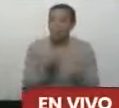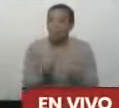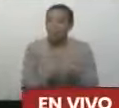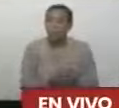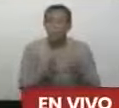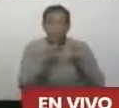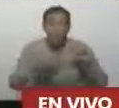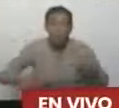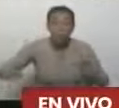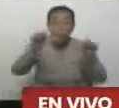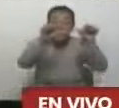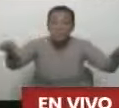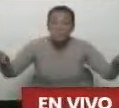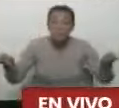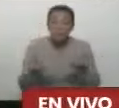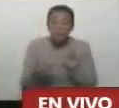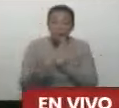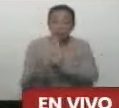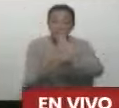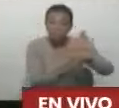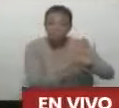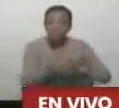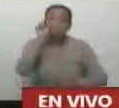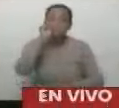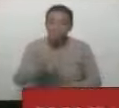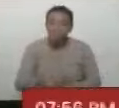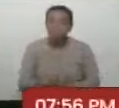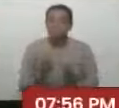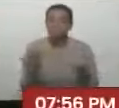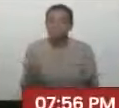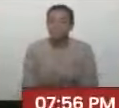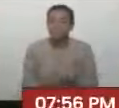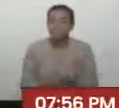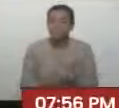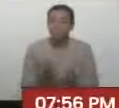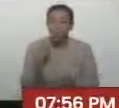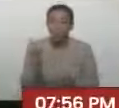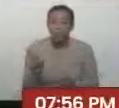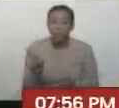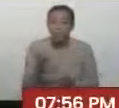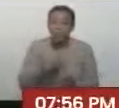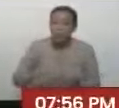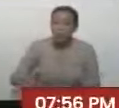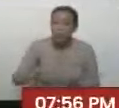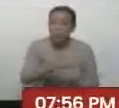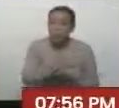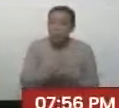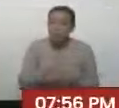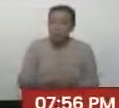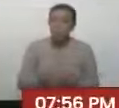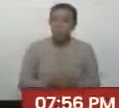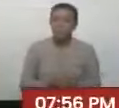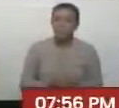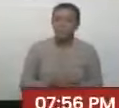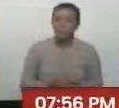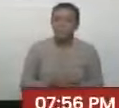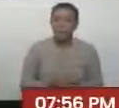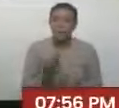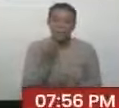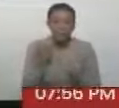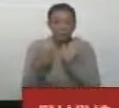Todo esto es el sistema que tú presentaste. Sí. Sí. Como este está aquí de, como para